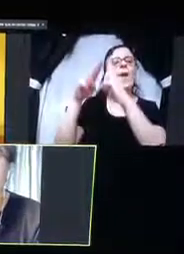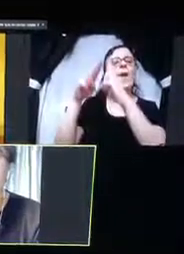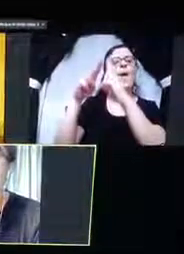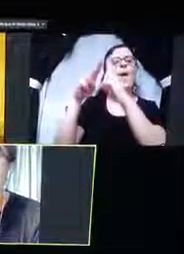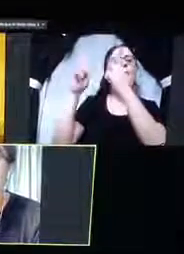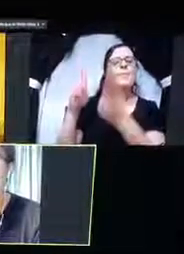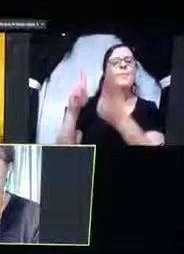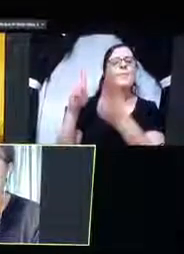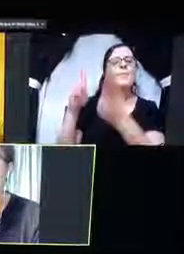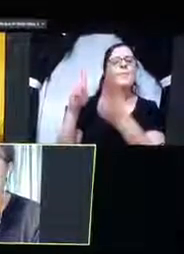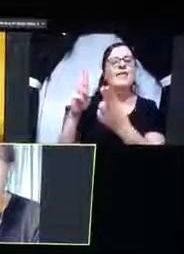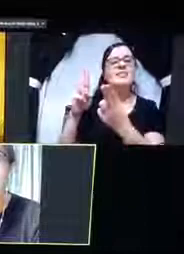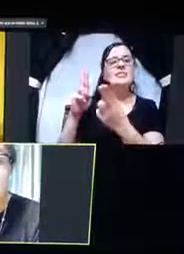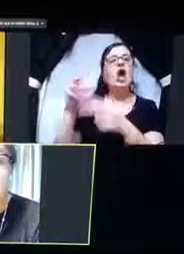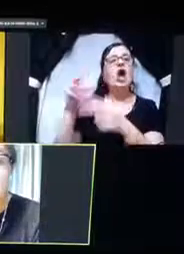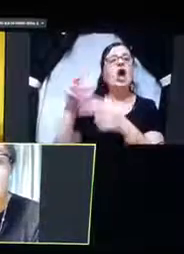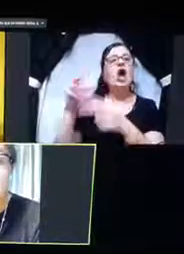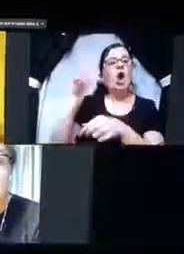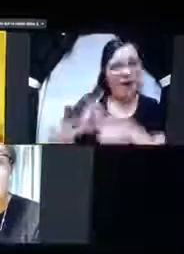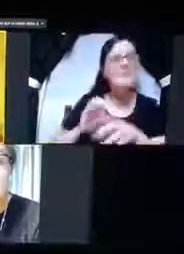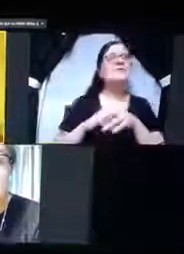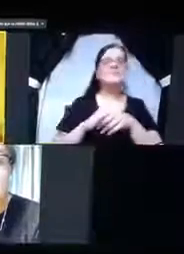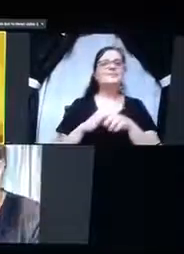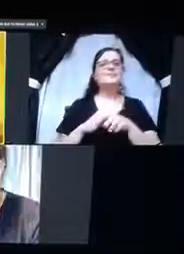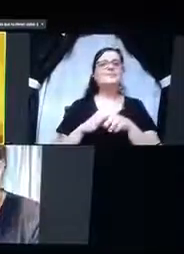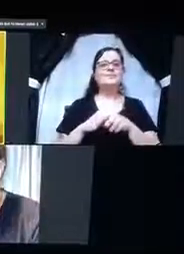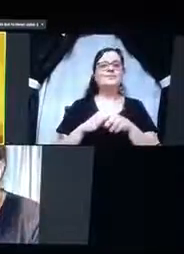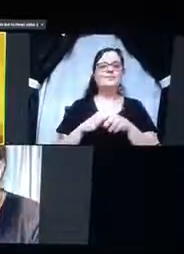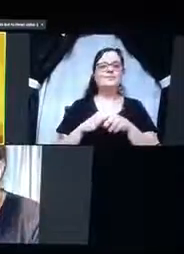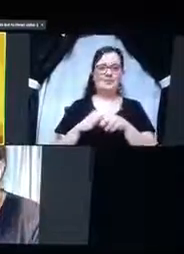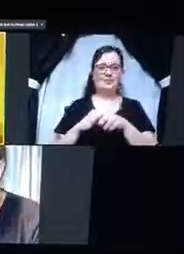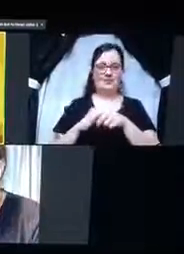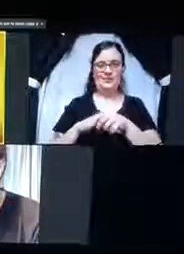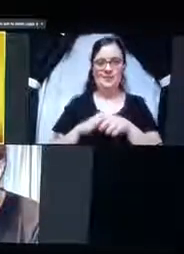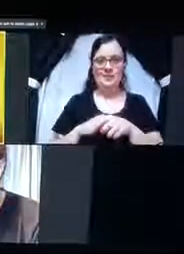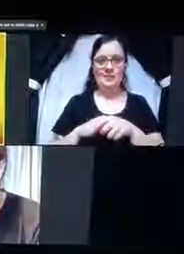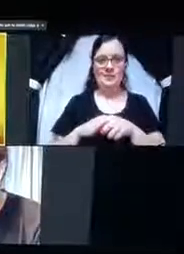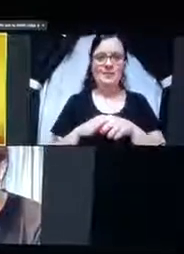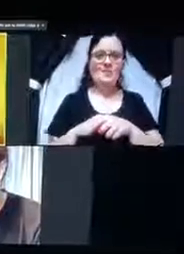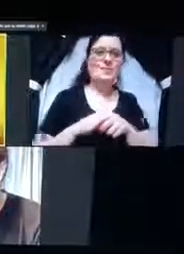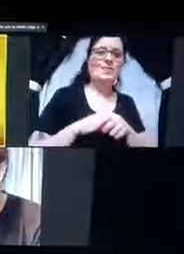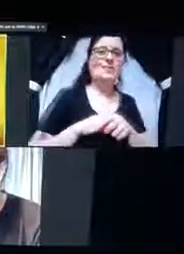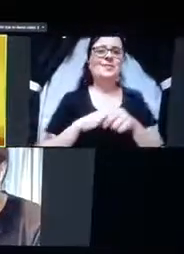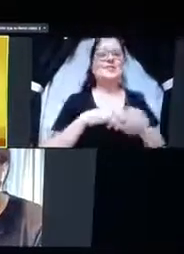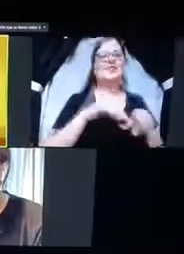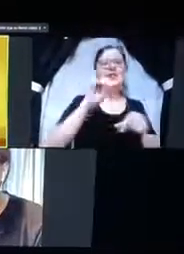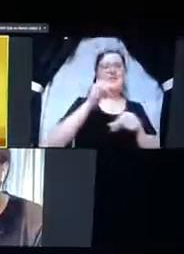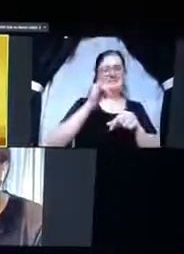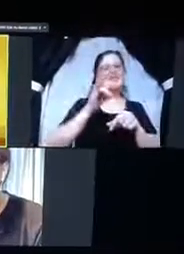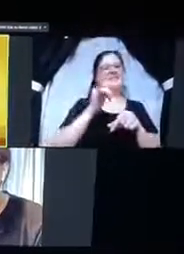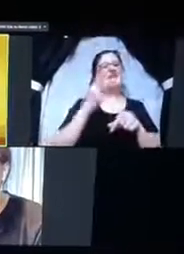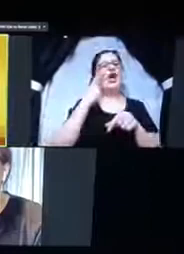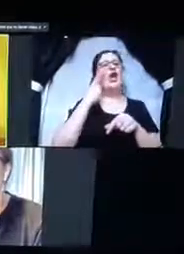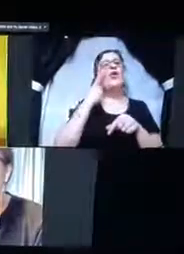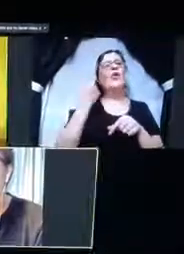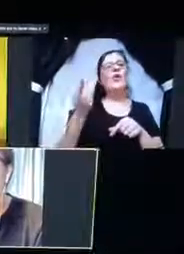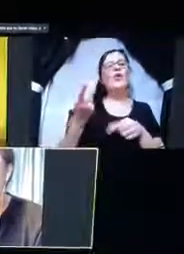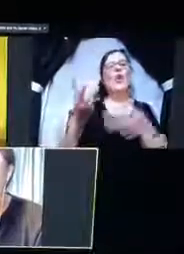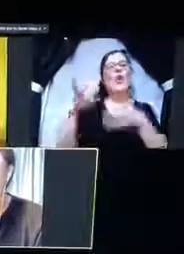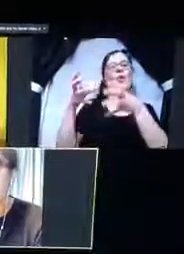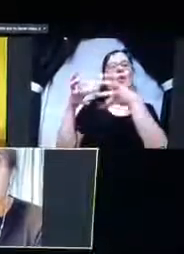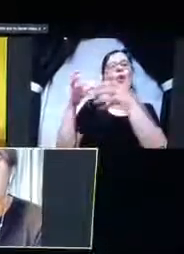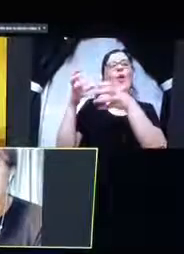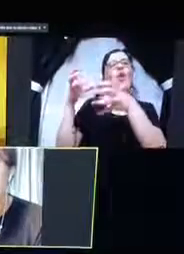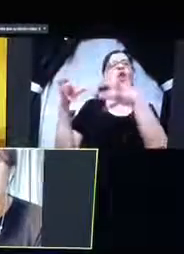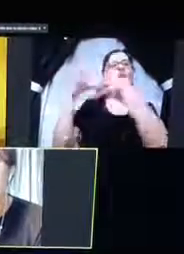15. Así que, sí, mira. Sí, allá tenemos a Violeta Benué, que es parte del equipo de formación de